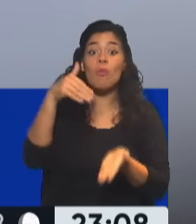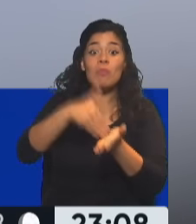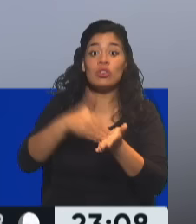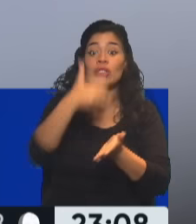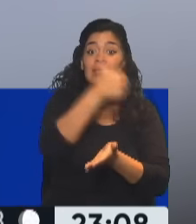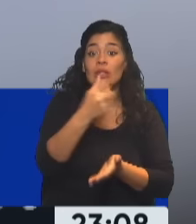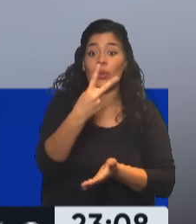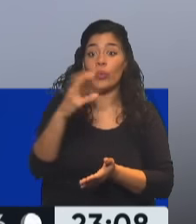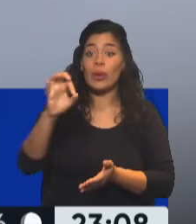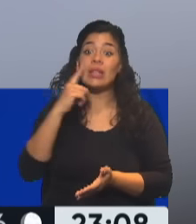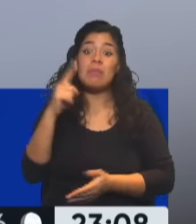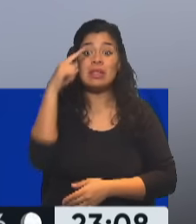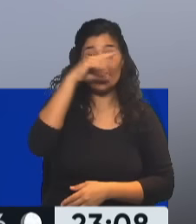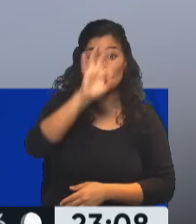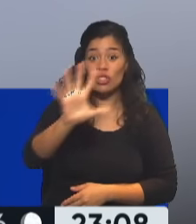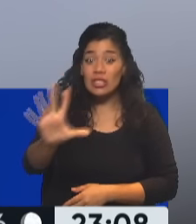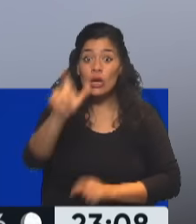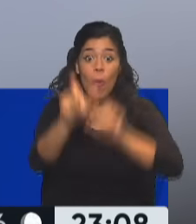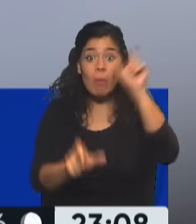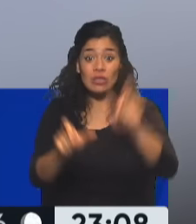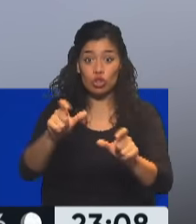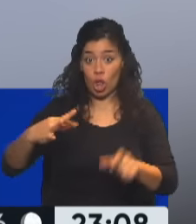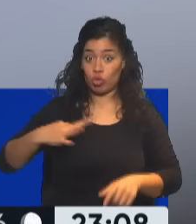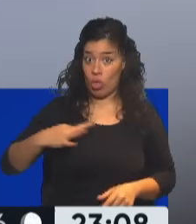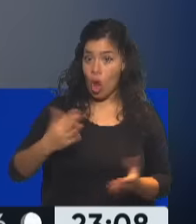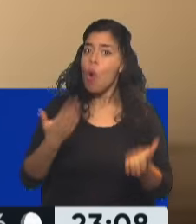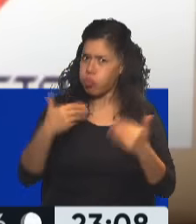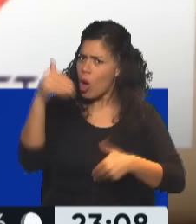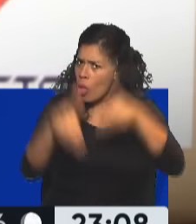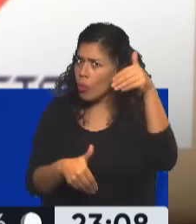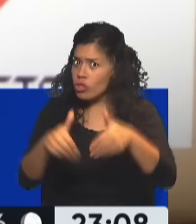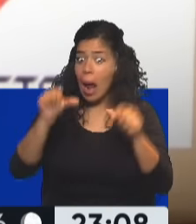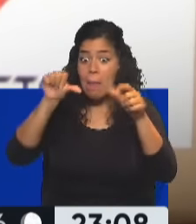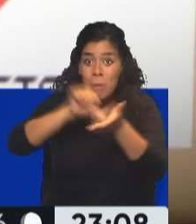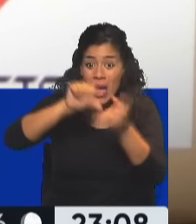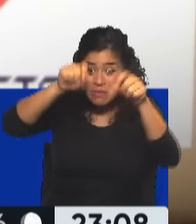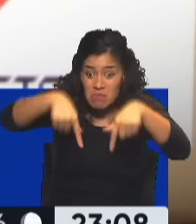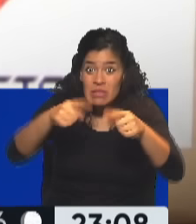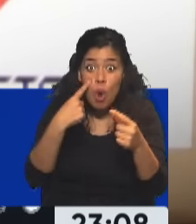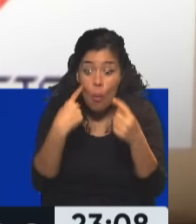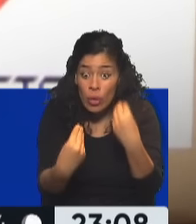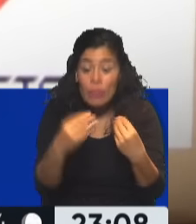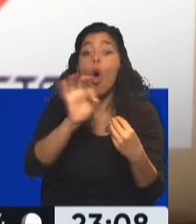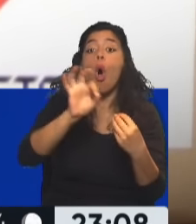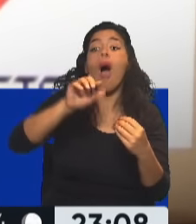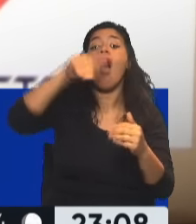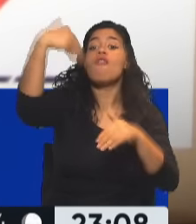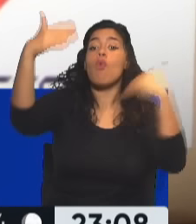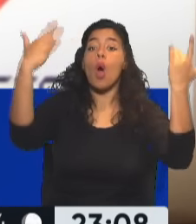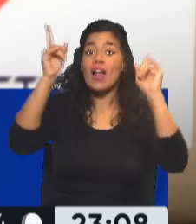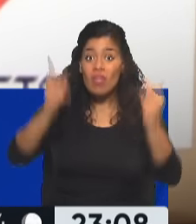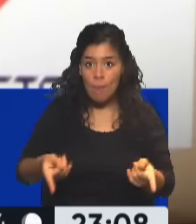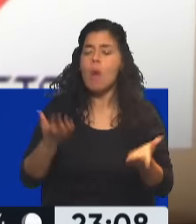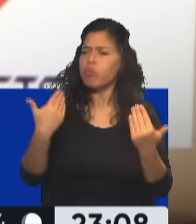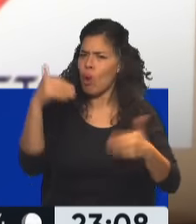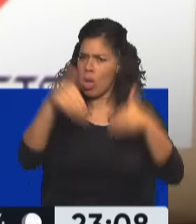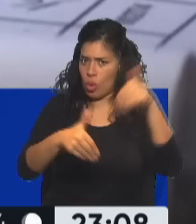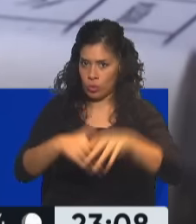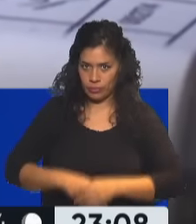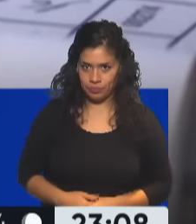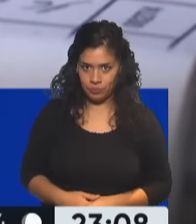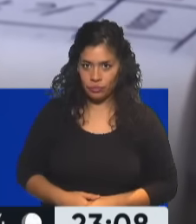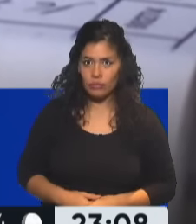21.620.705 ciudadanos habilitados para votar tanto dentro como fuera del país, aunque hacerlo no es obligatorio. Solo dos candidatos de los